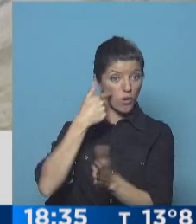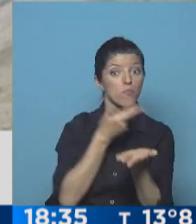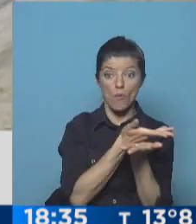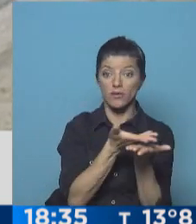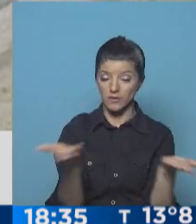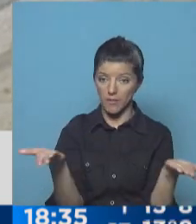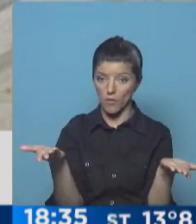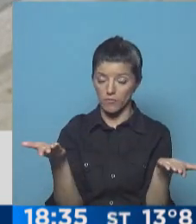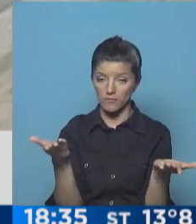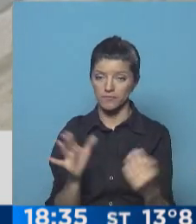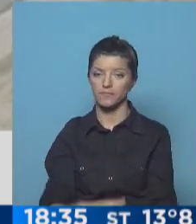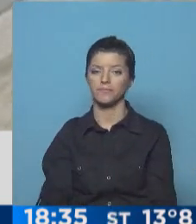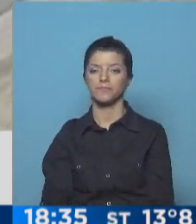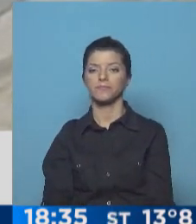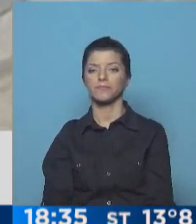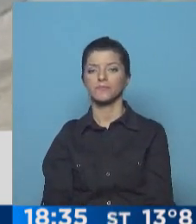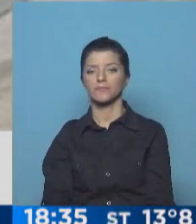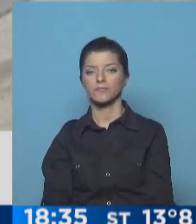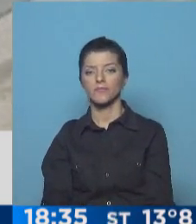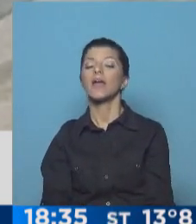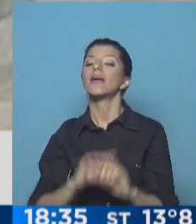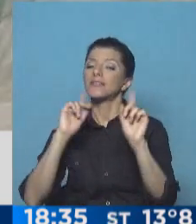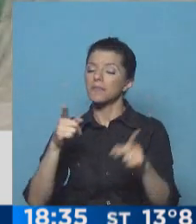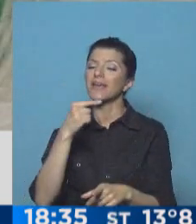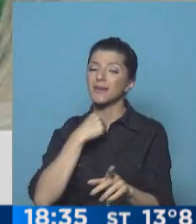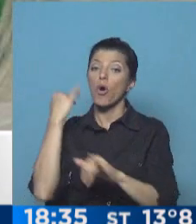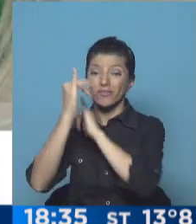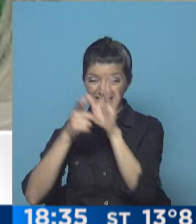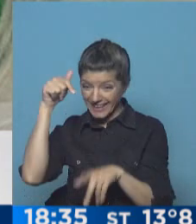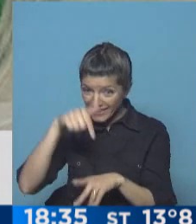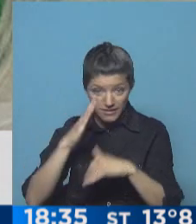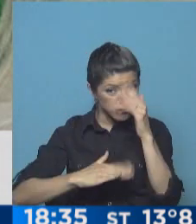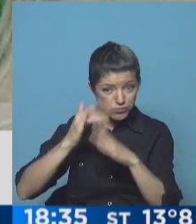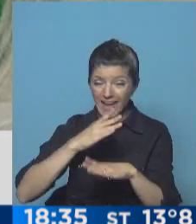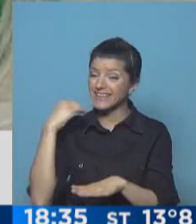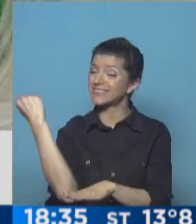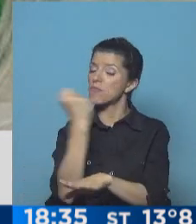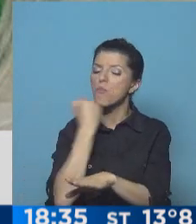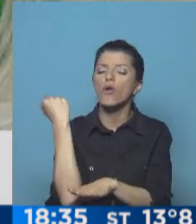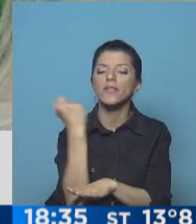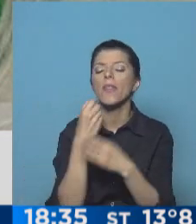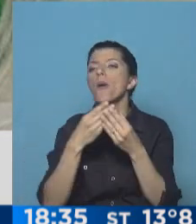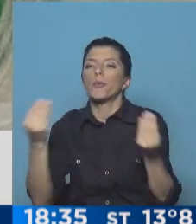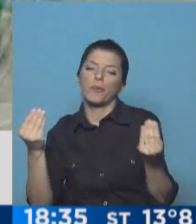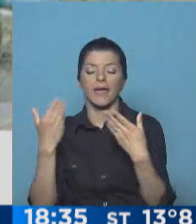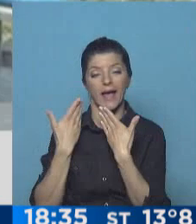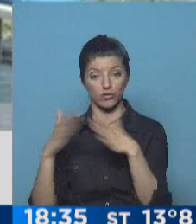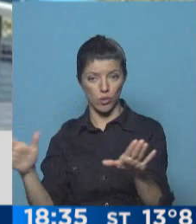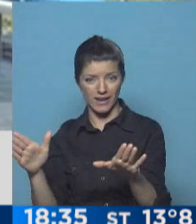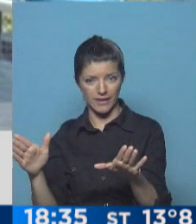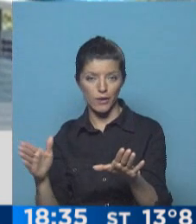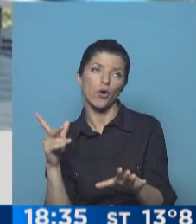decirles también que esta obra es necesaria, pero no es necesaria por una casualidad. No es